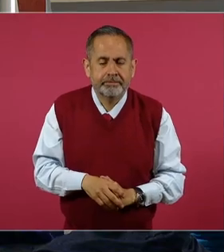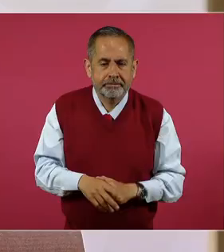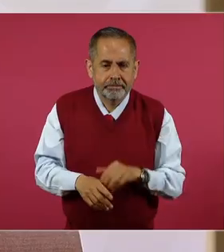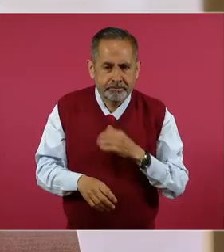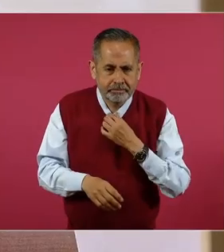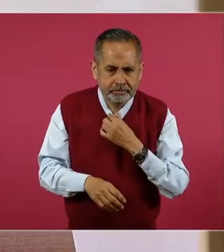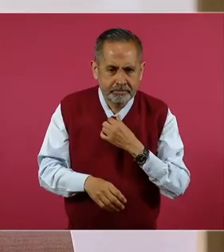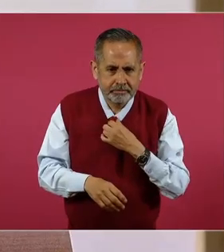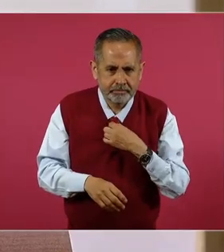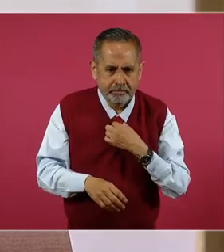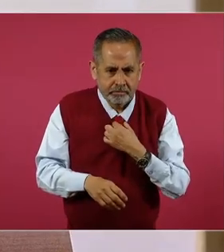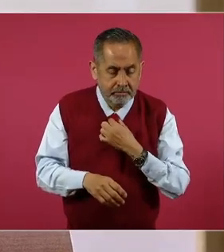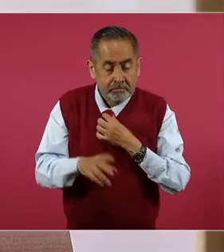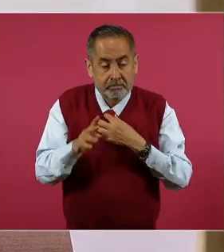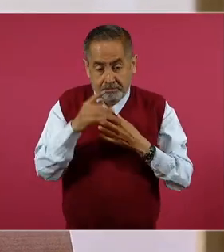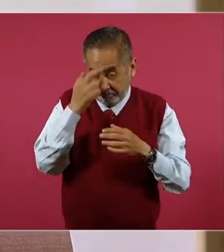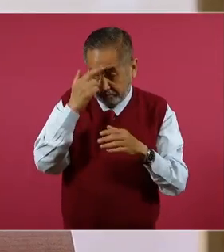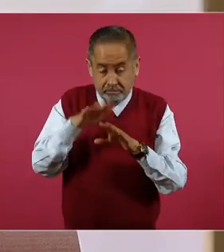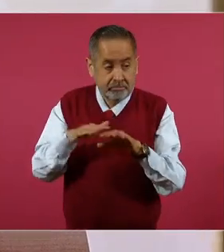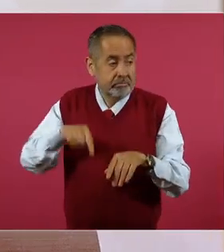hay una dictadura en México.